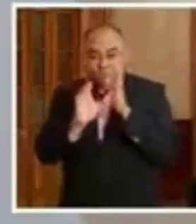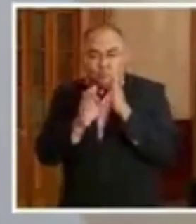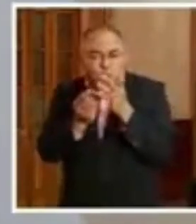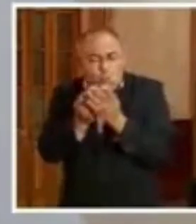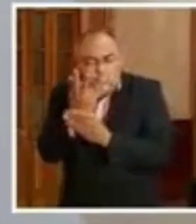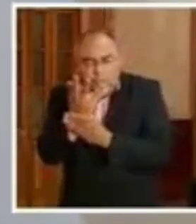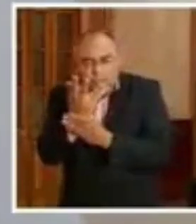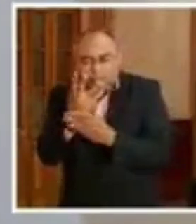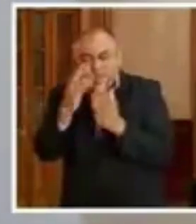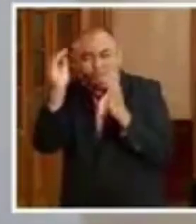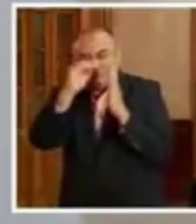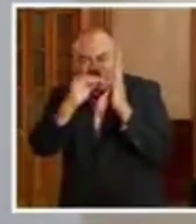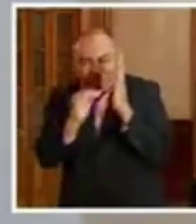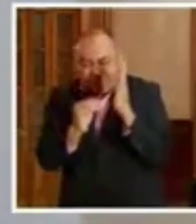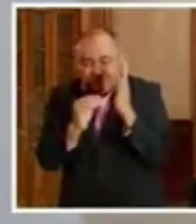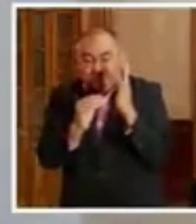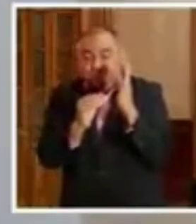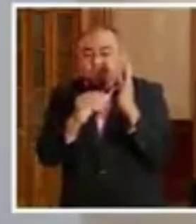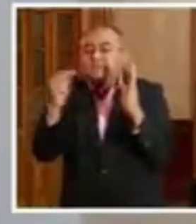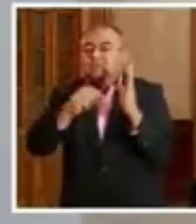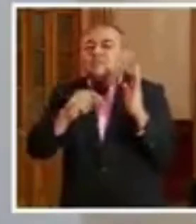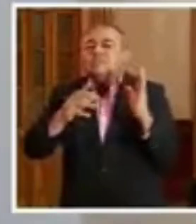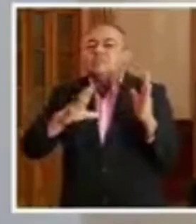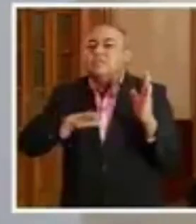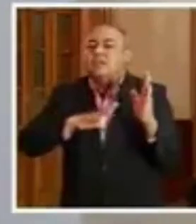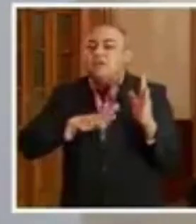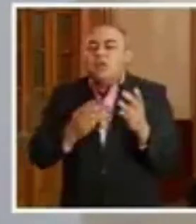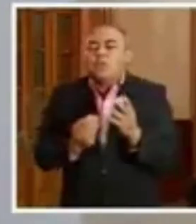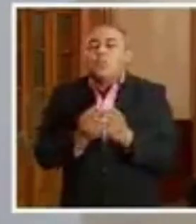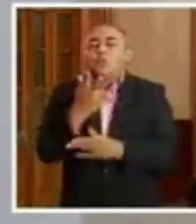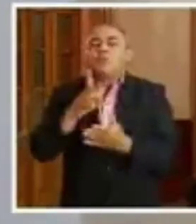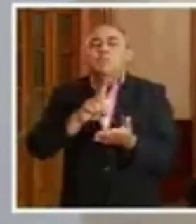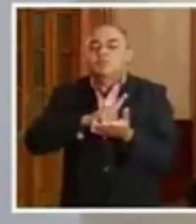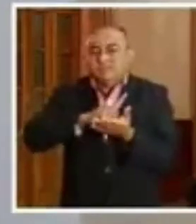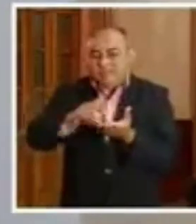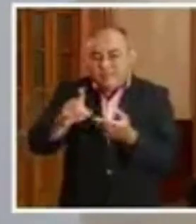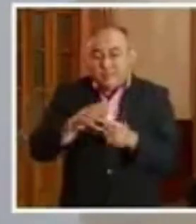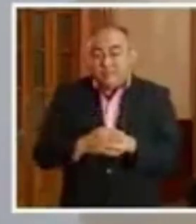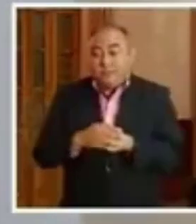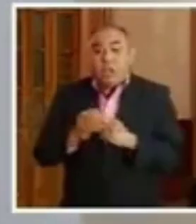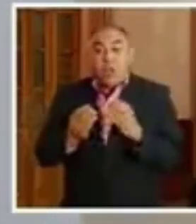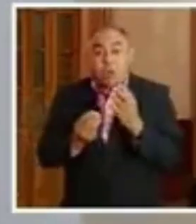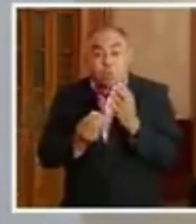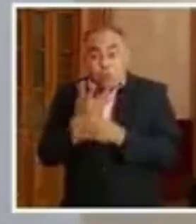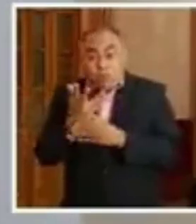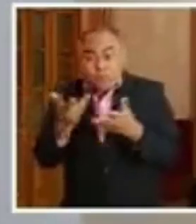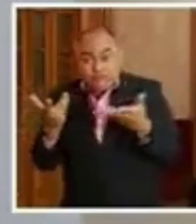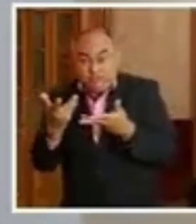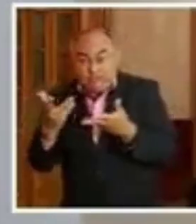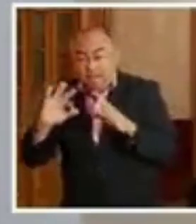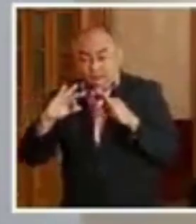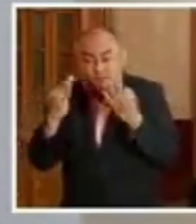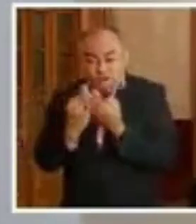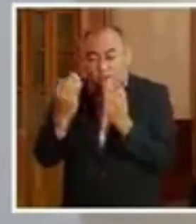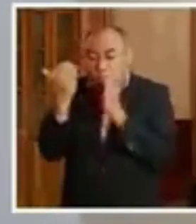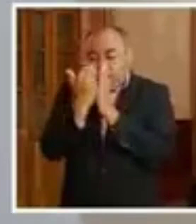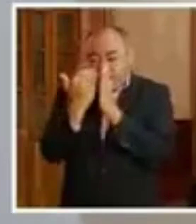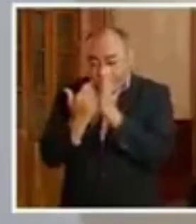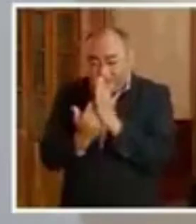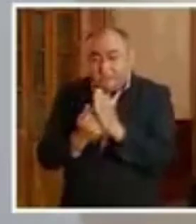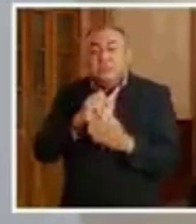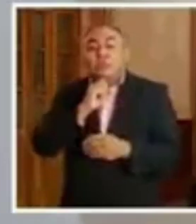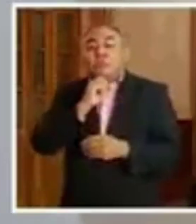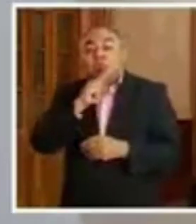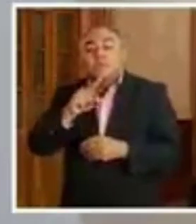aborda los nuevos derechos, los nuevos mecanismos, las nuevas tecnologías